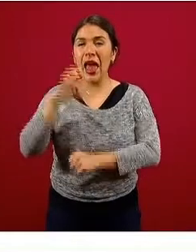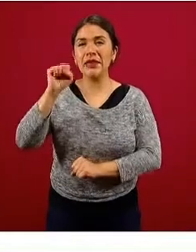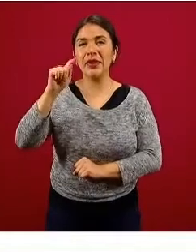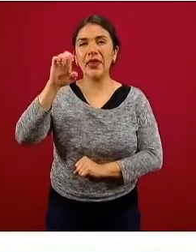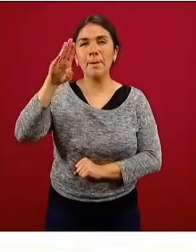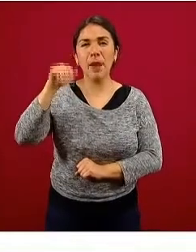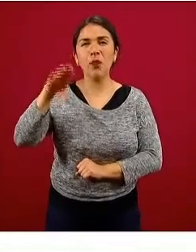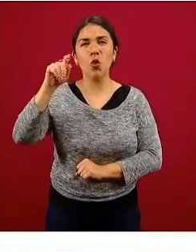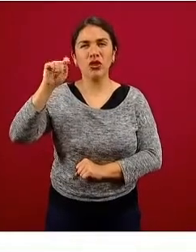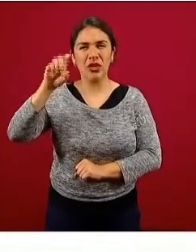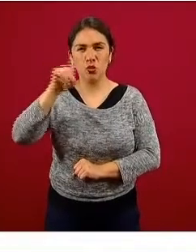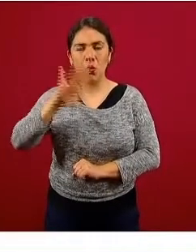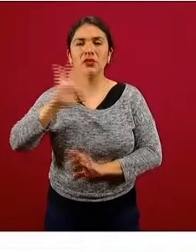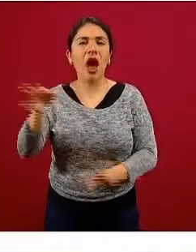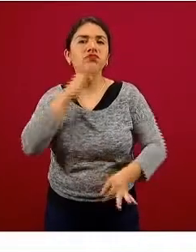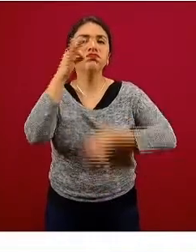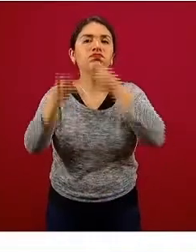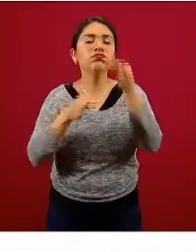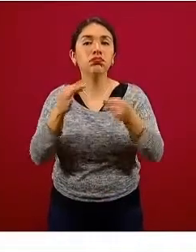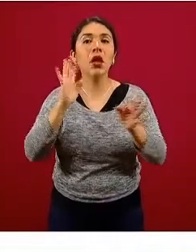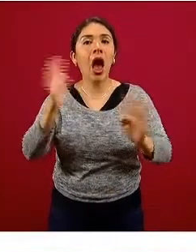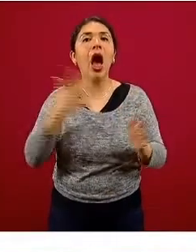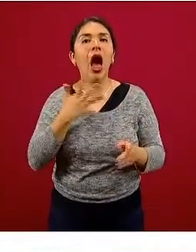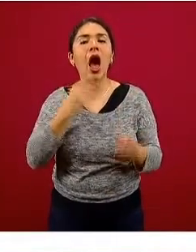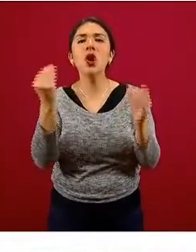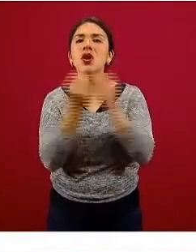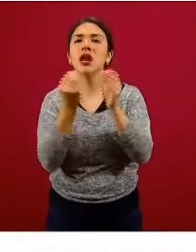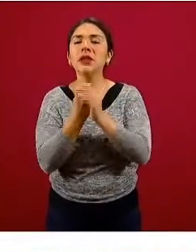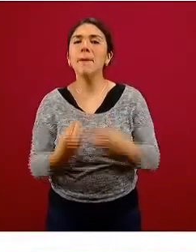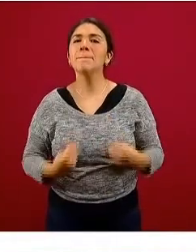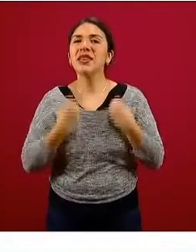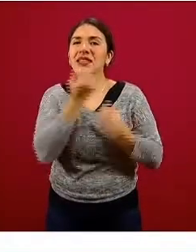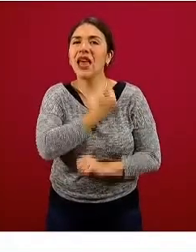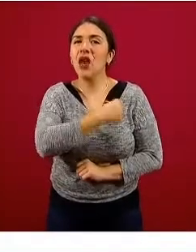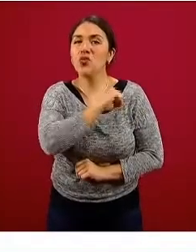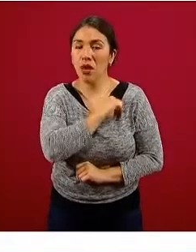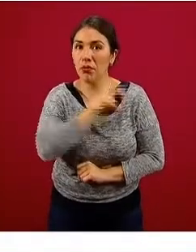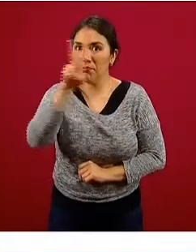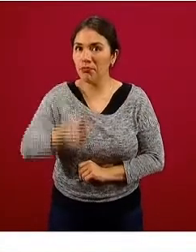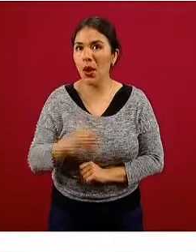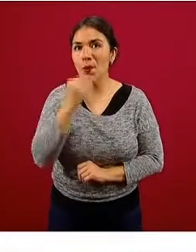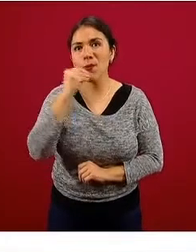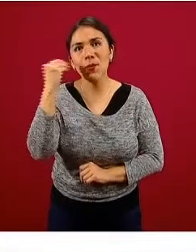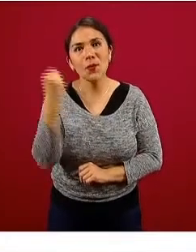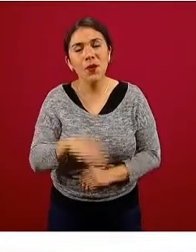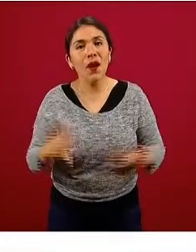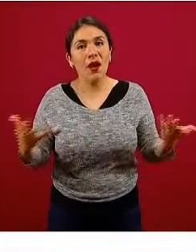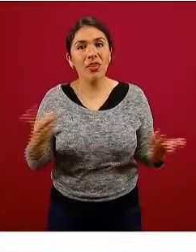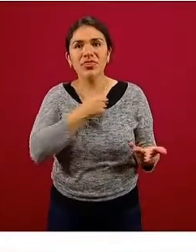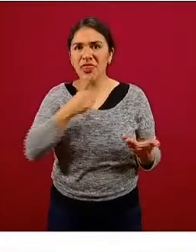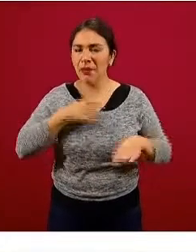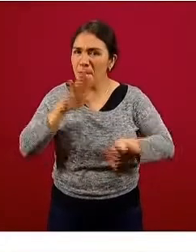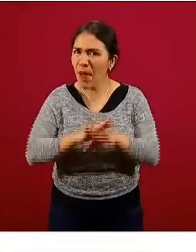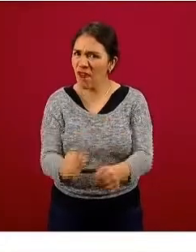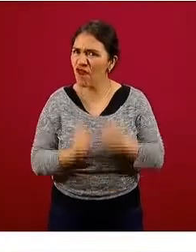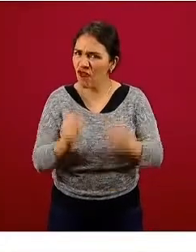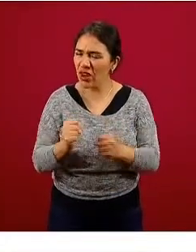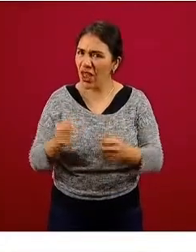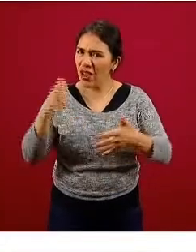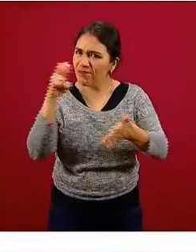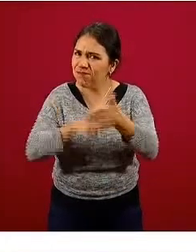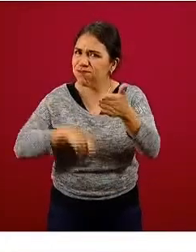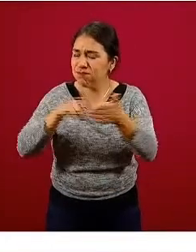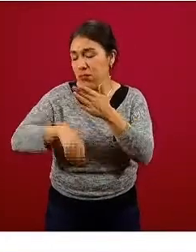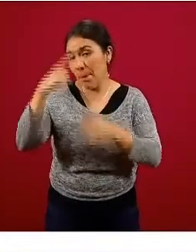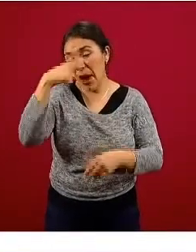Esteban Moctezuma nos anunció que ya está la asignatura Vida Saludable. Es una maravilla. Tenemos que fortalecer los lineamientos